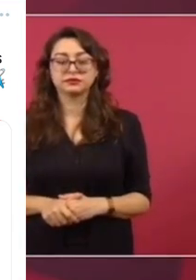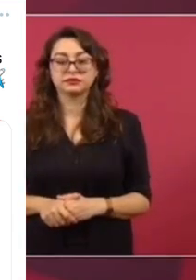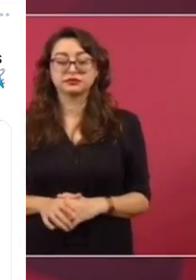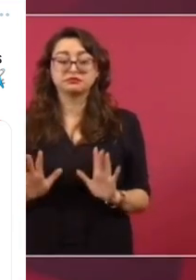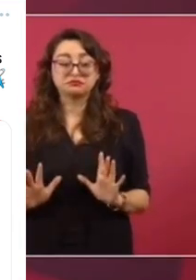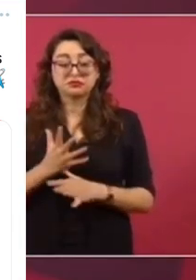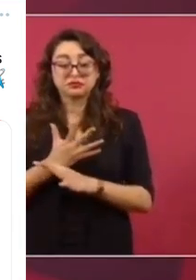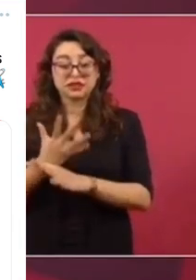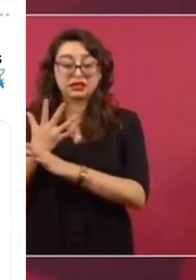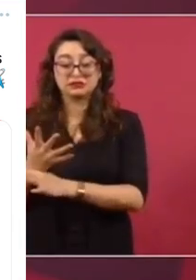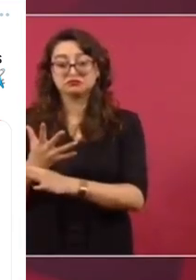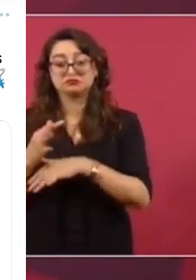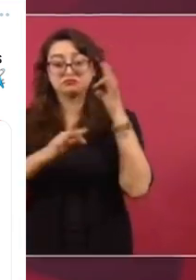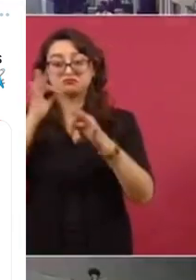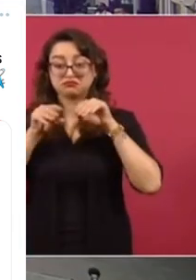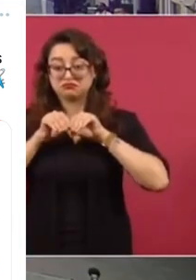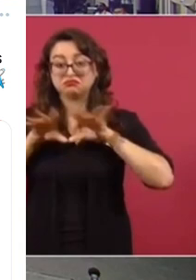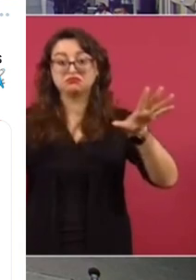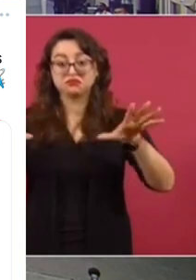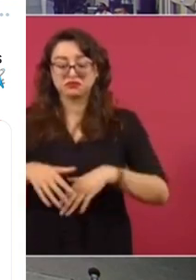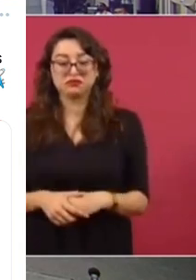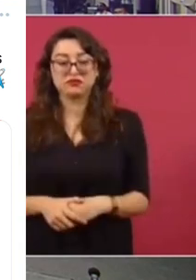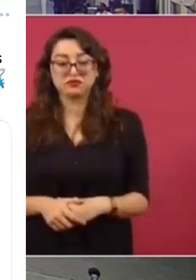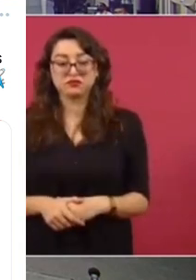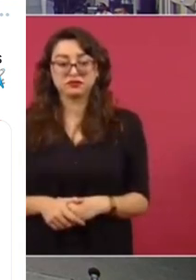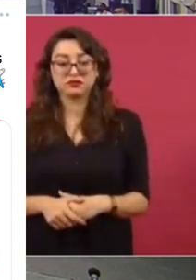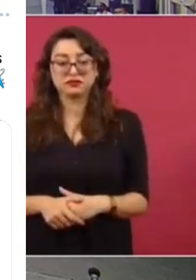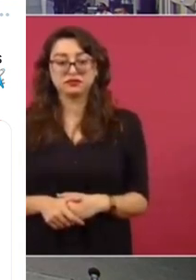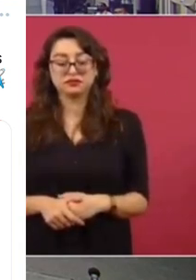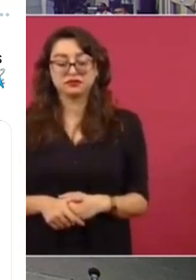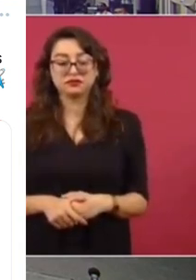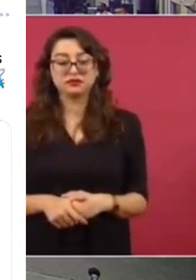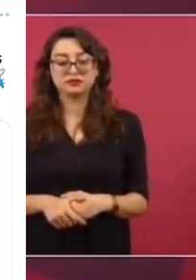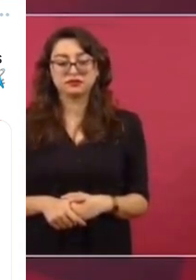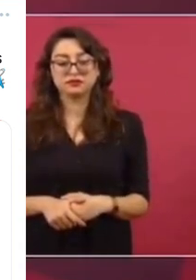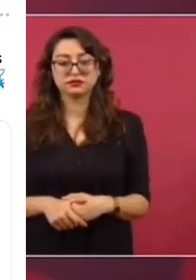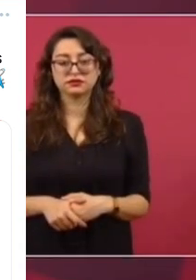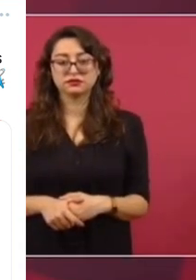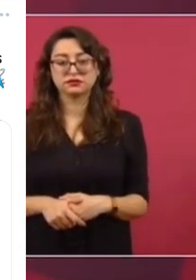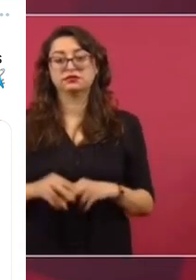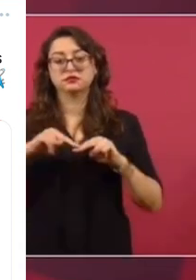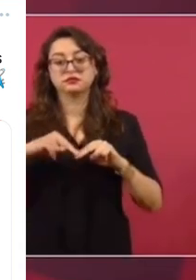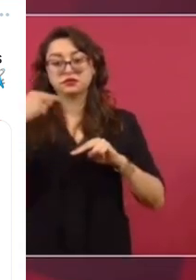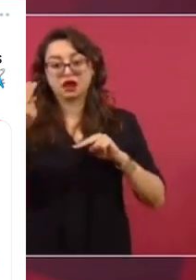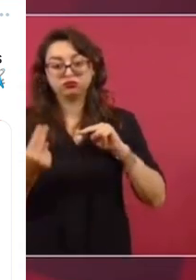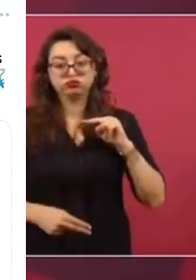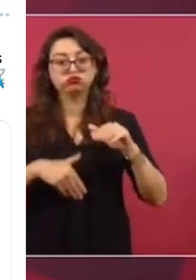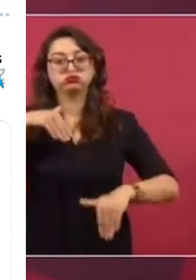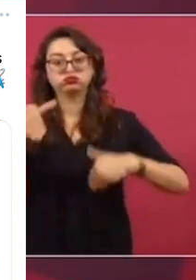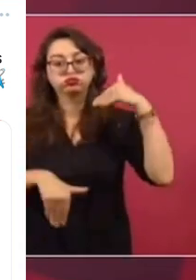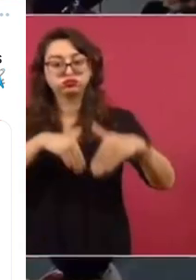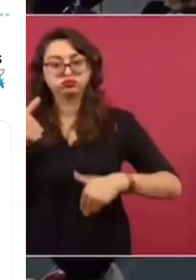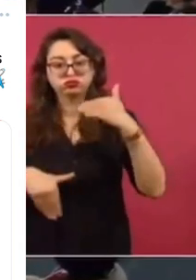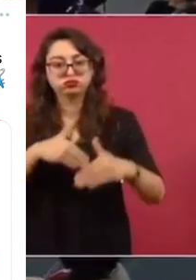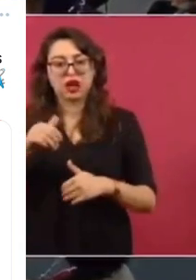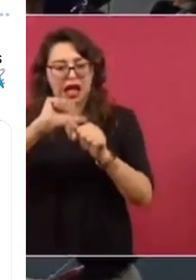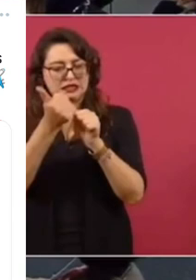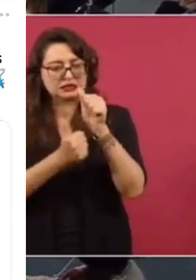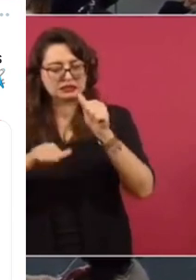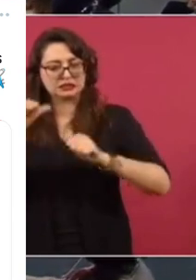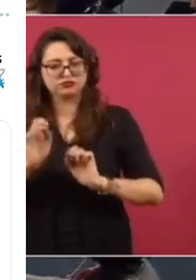participado en una competencia de nado artístico, natación